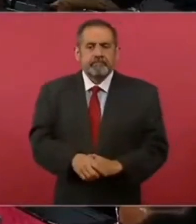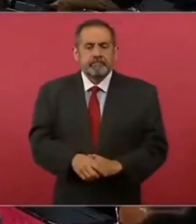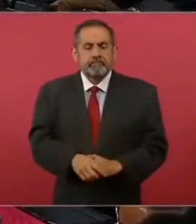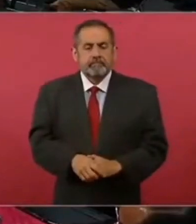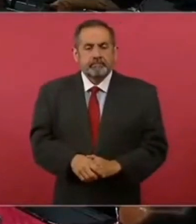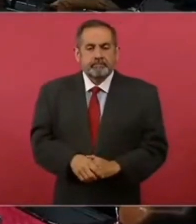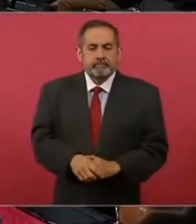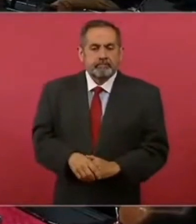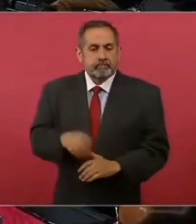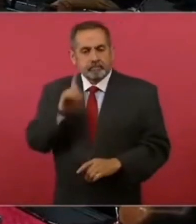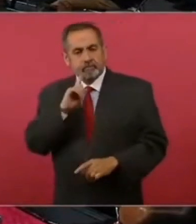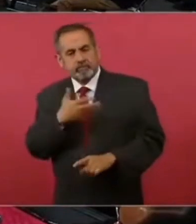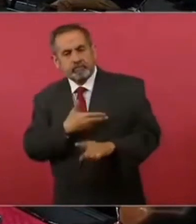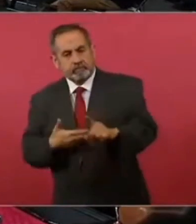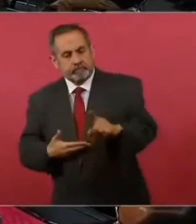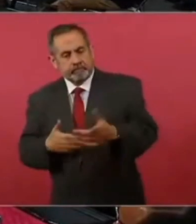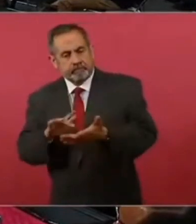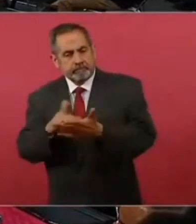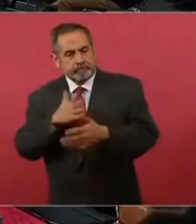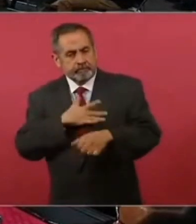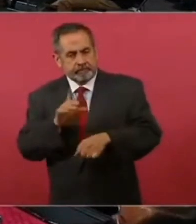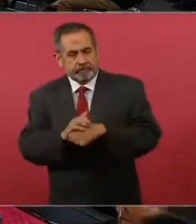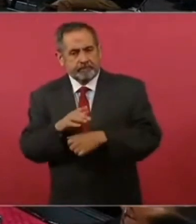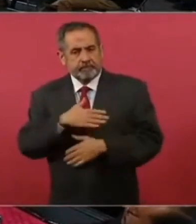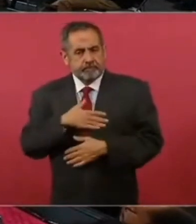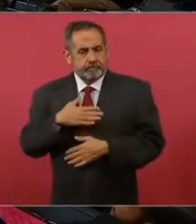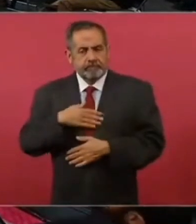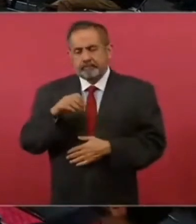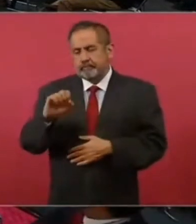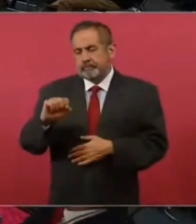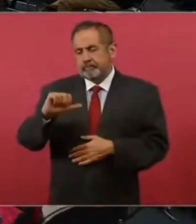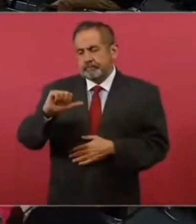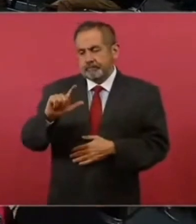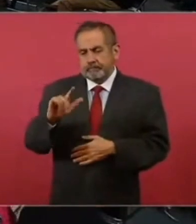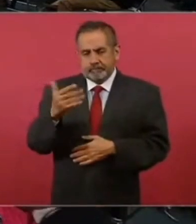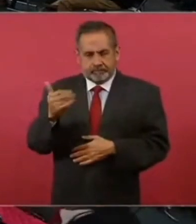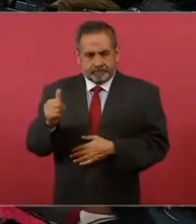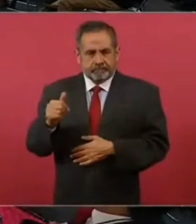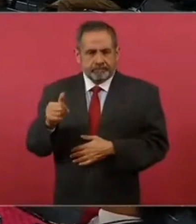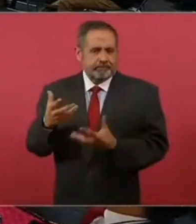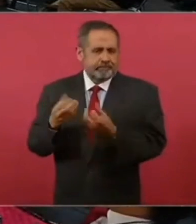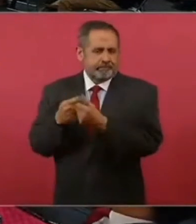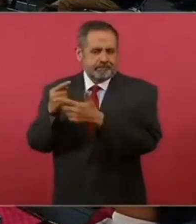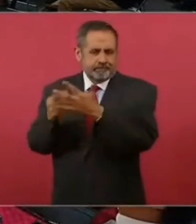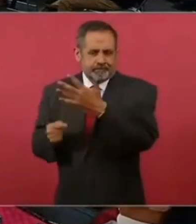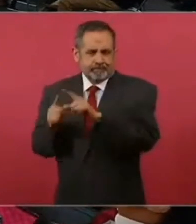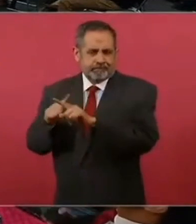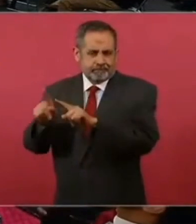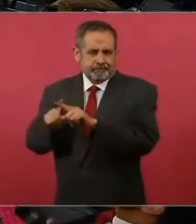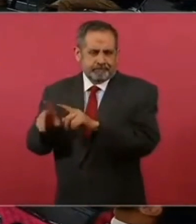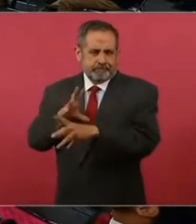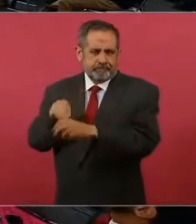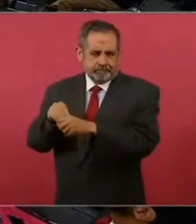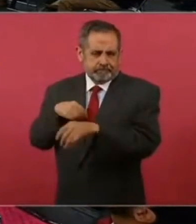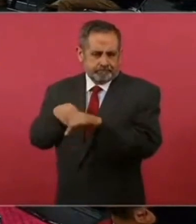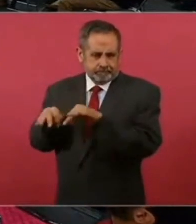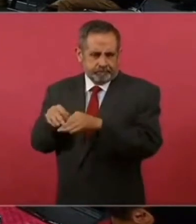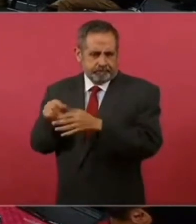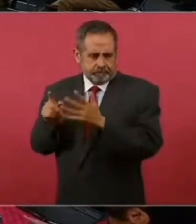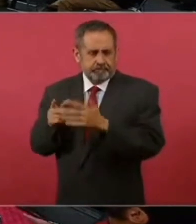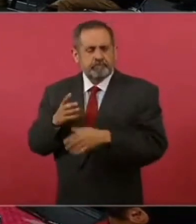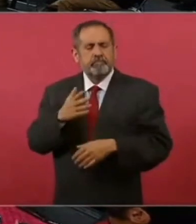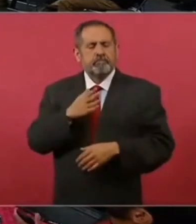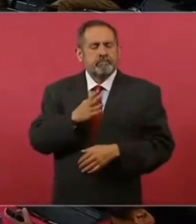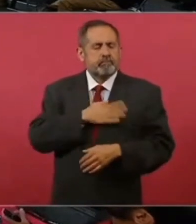presidente gracias Buenos días Shaila rosagel corresponsal de Grupo gili El Imparcial de Sonora La Crónica de Mexicali y frontera de Tijuana